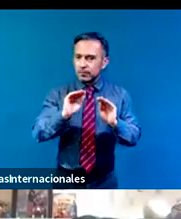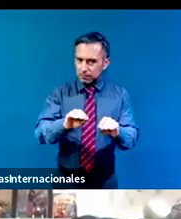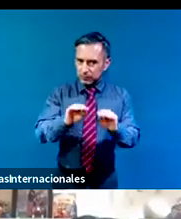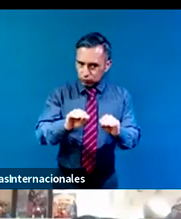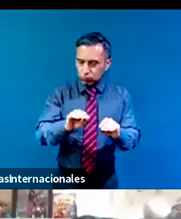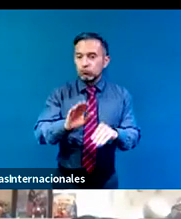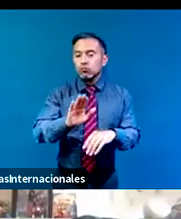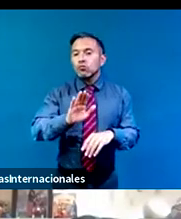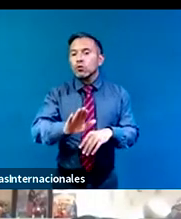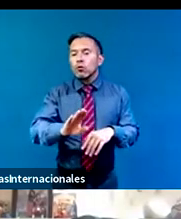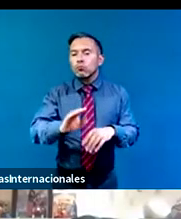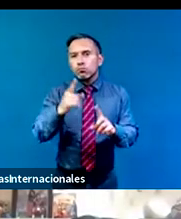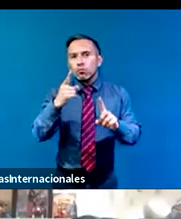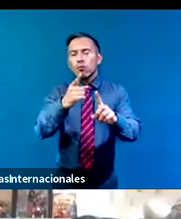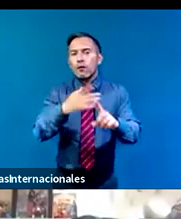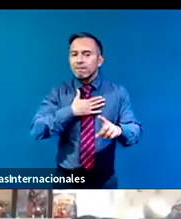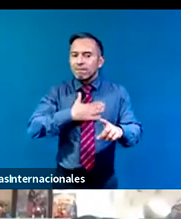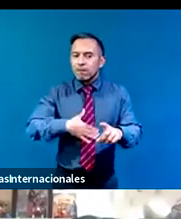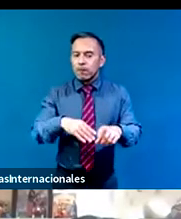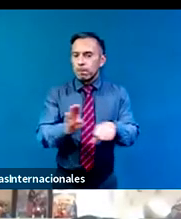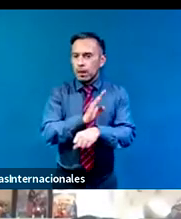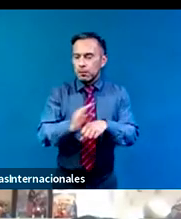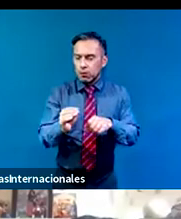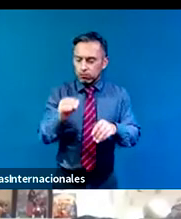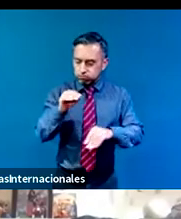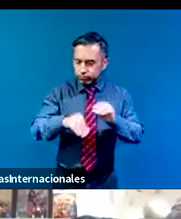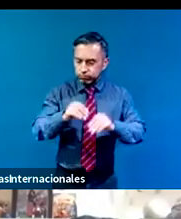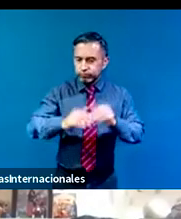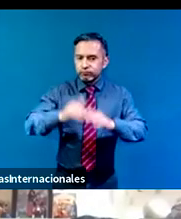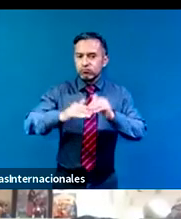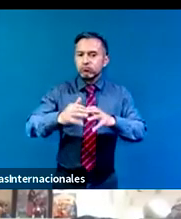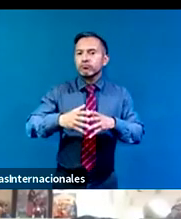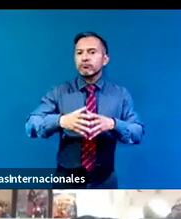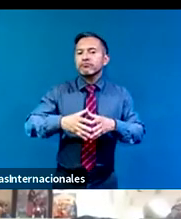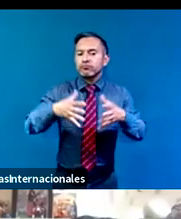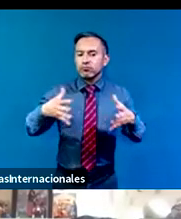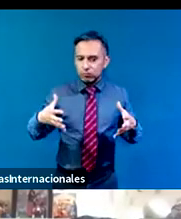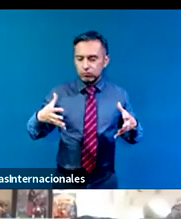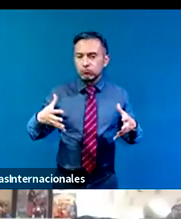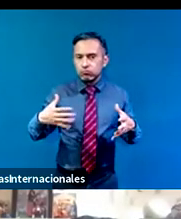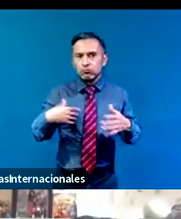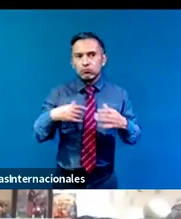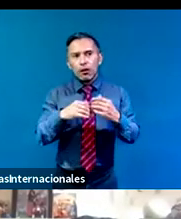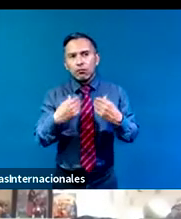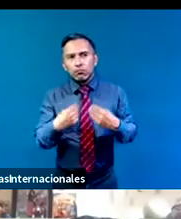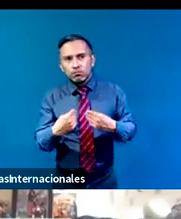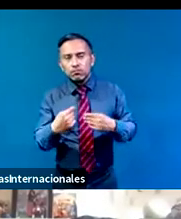sus negocios y que están buscando desarrollar habilidades empresariales y